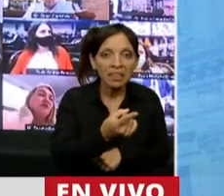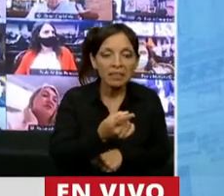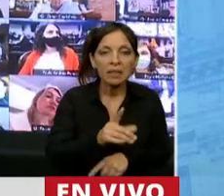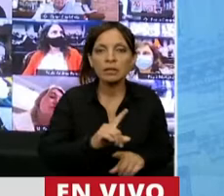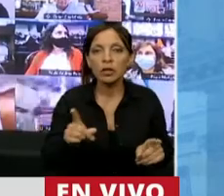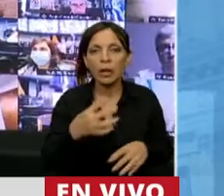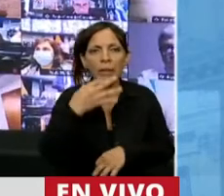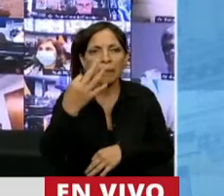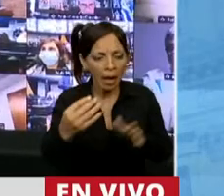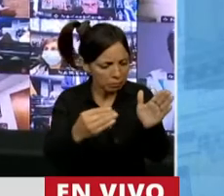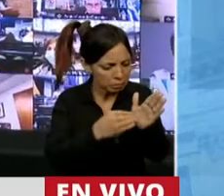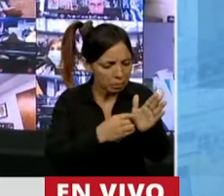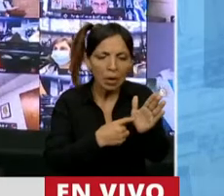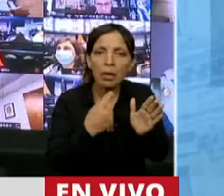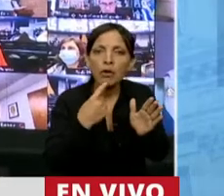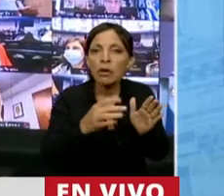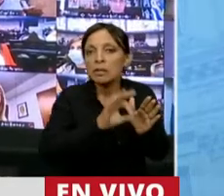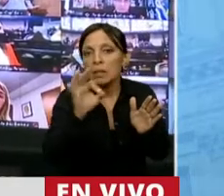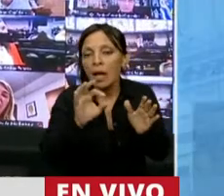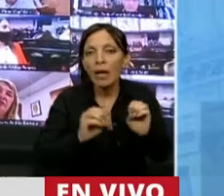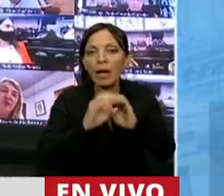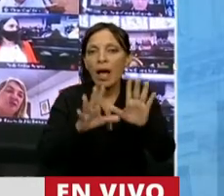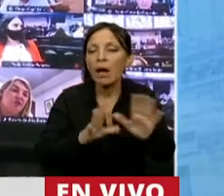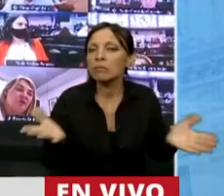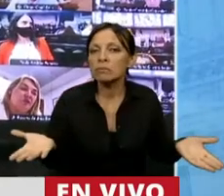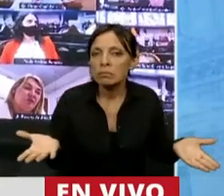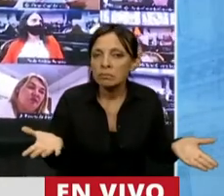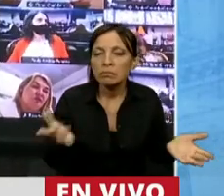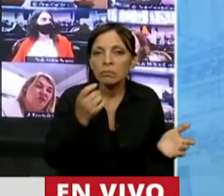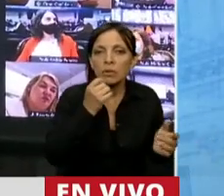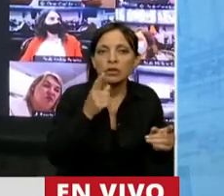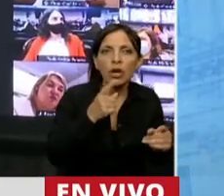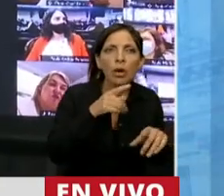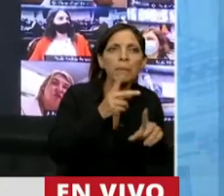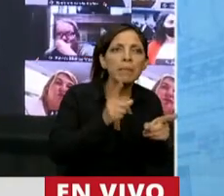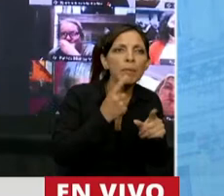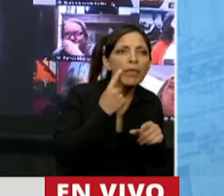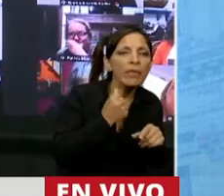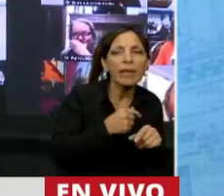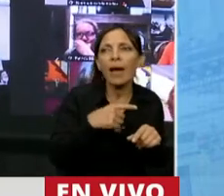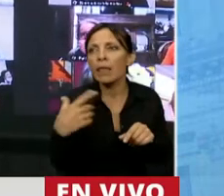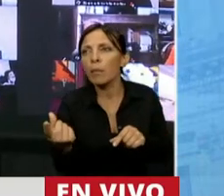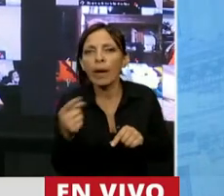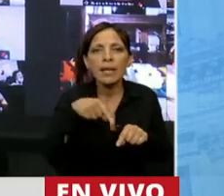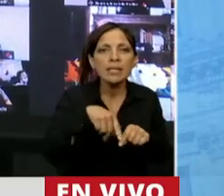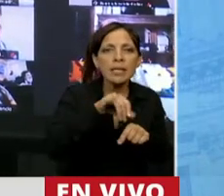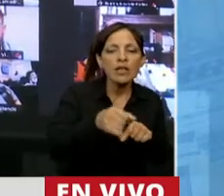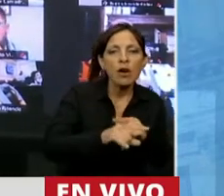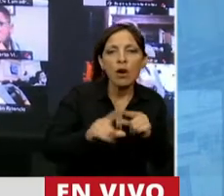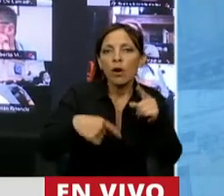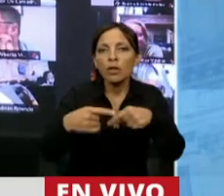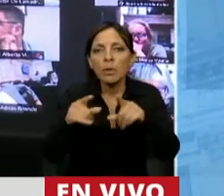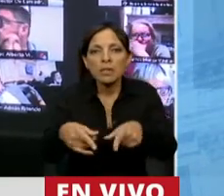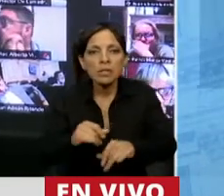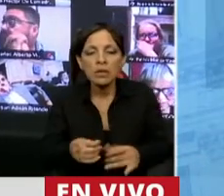estaba taxativamente puesto en el protocolo, que si no vencía el mismo día se podía continuar, la